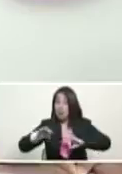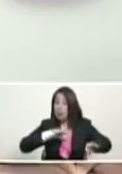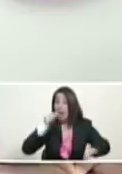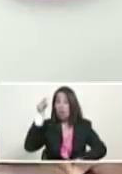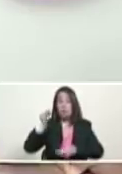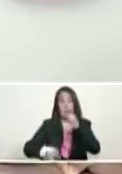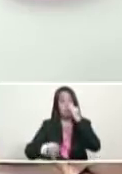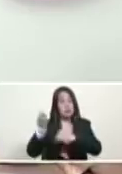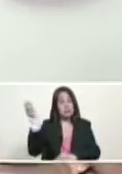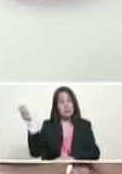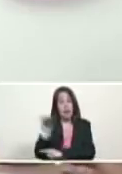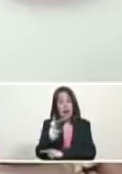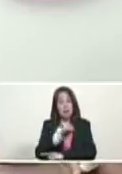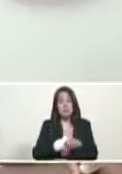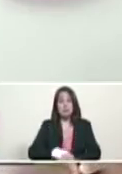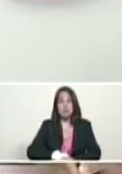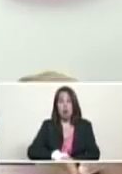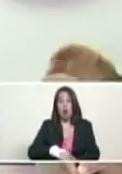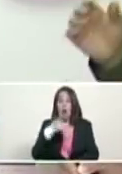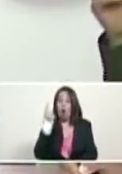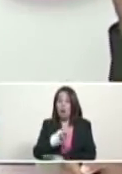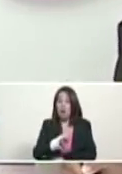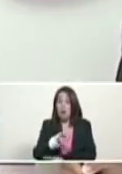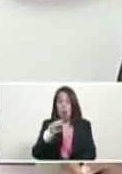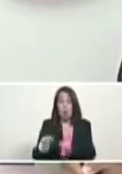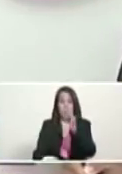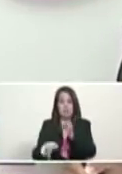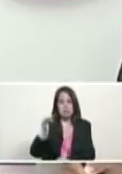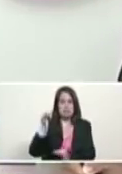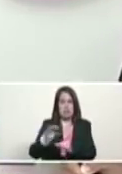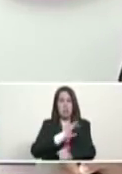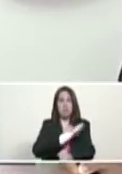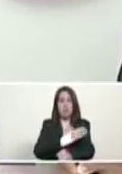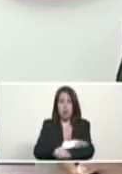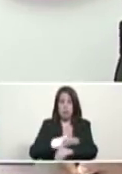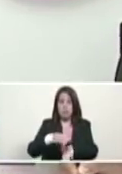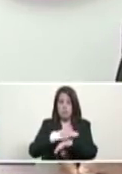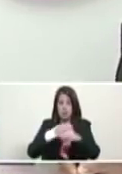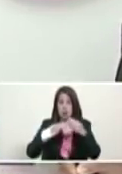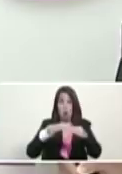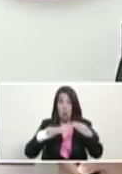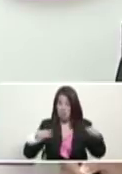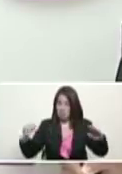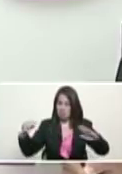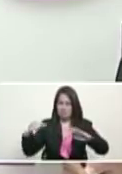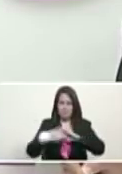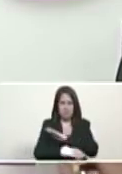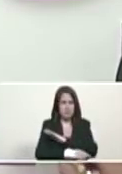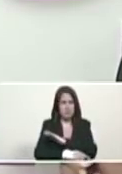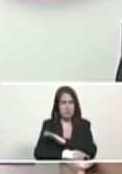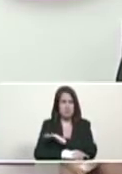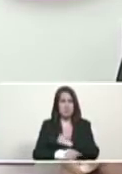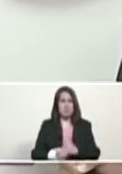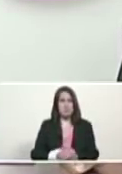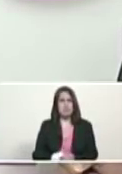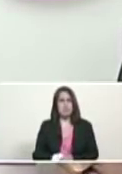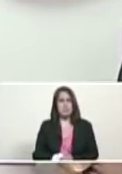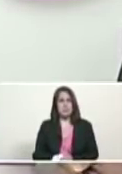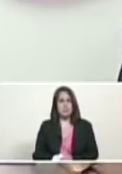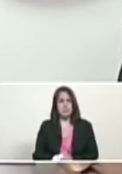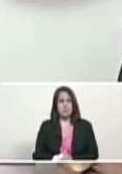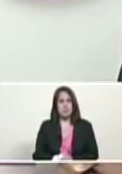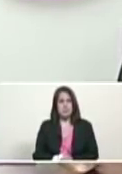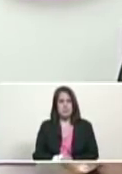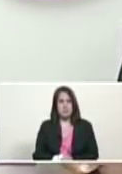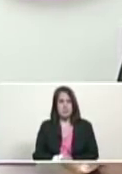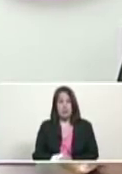justicia. Lo que ordena el Poder Judicial, lo que ordena el Ministerio Público, a fondo vamos con la justicia.